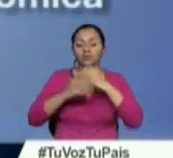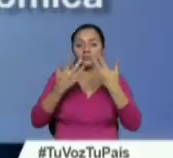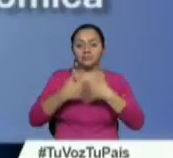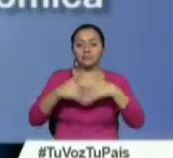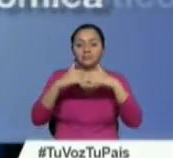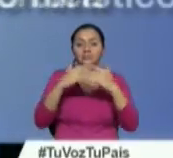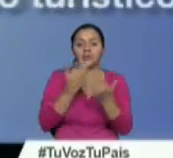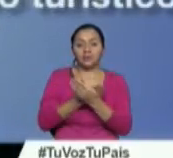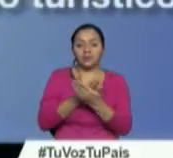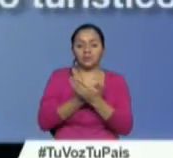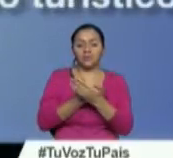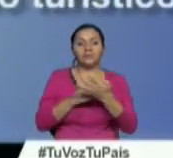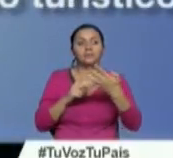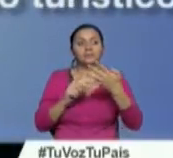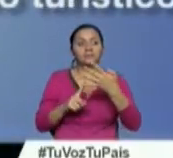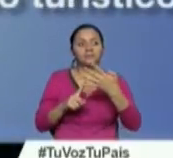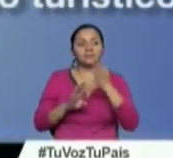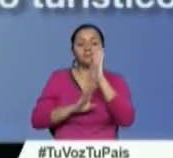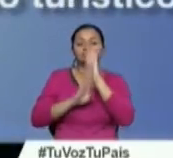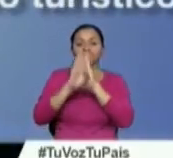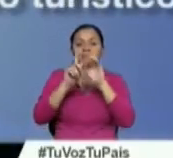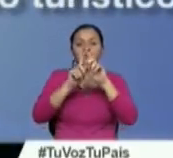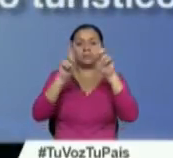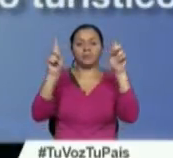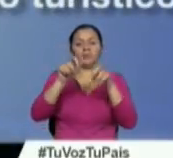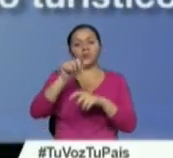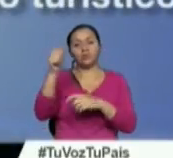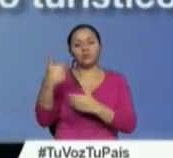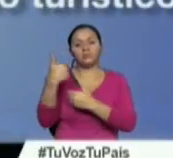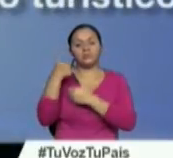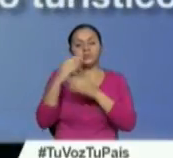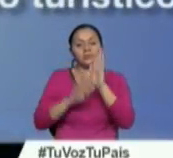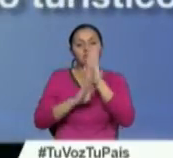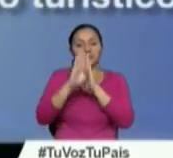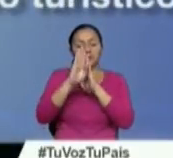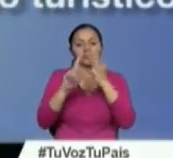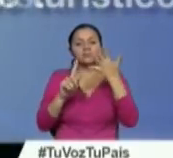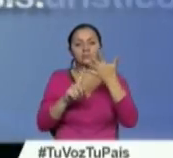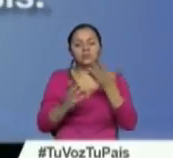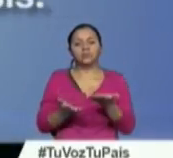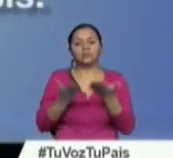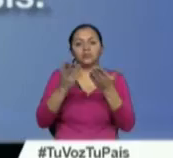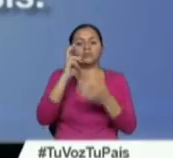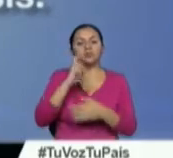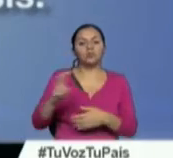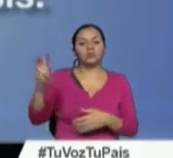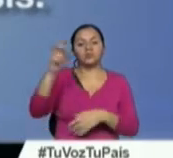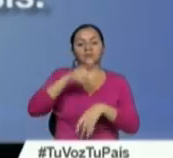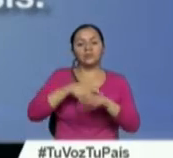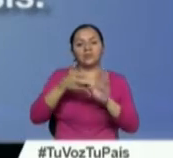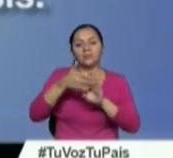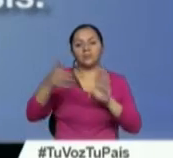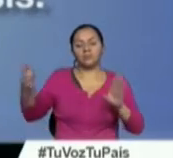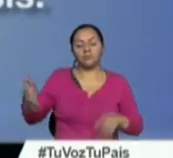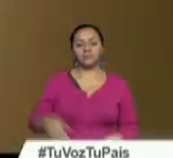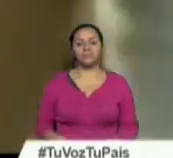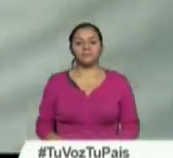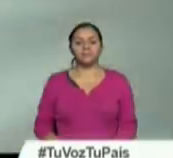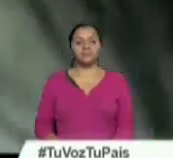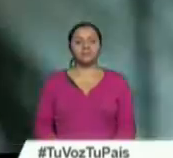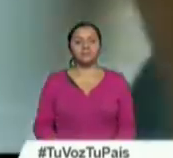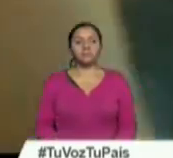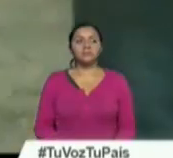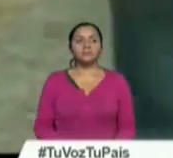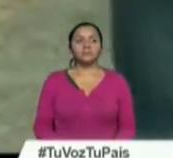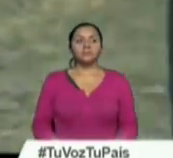reactivación económica, emprendimientos como otra forma de desarrollo y oferta turística en temporada y en tiempos de crisis. El